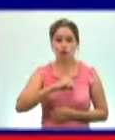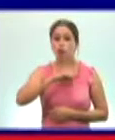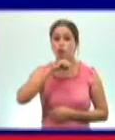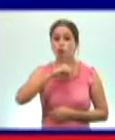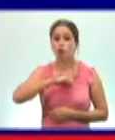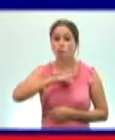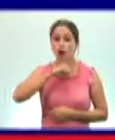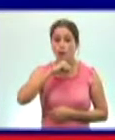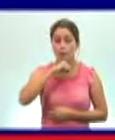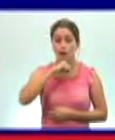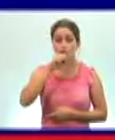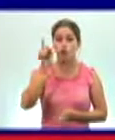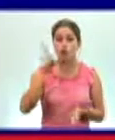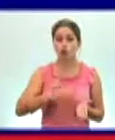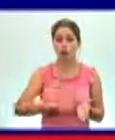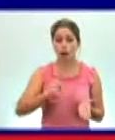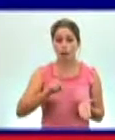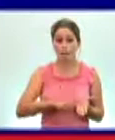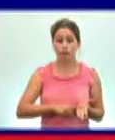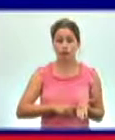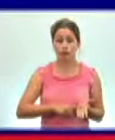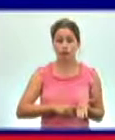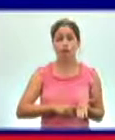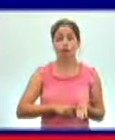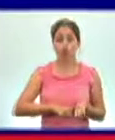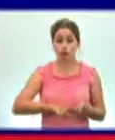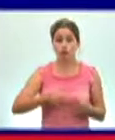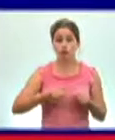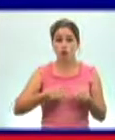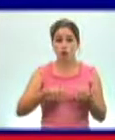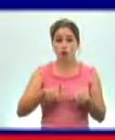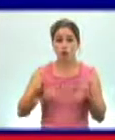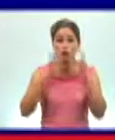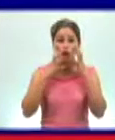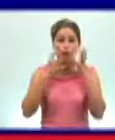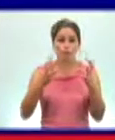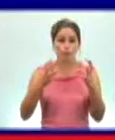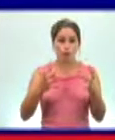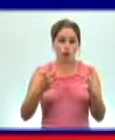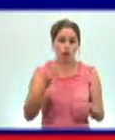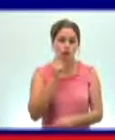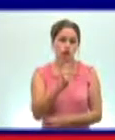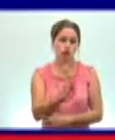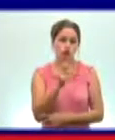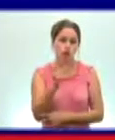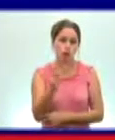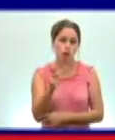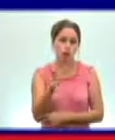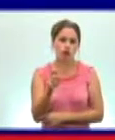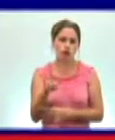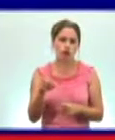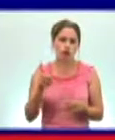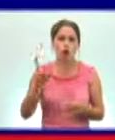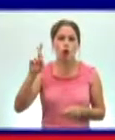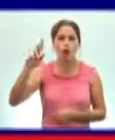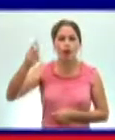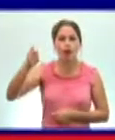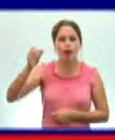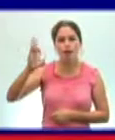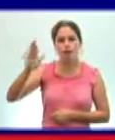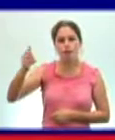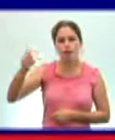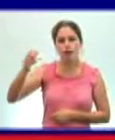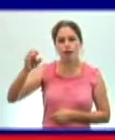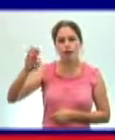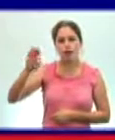y su padre Mariano, donde jugó un papel esencial su maestro Rafael María de Mendive, que como ustedes pueden observar